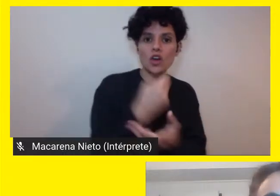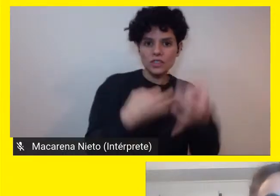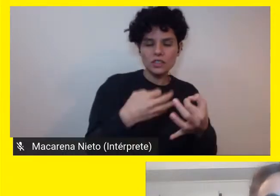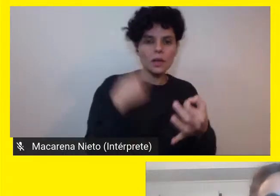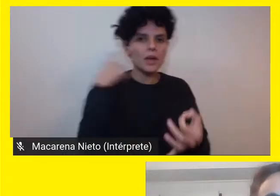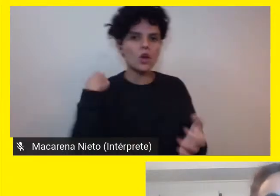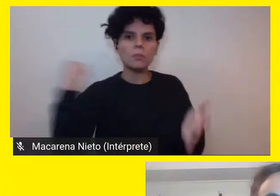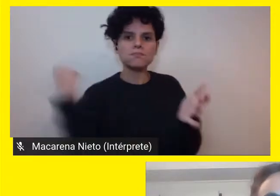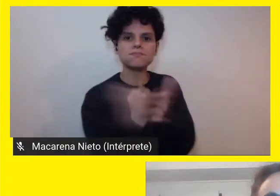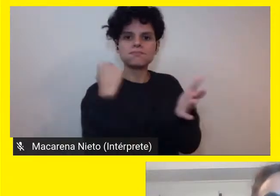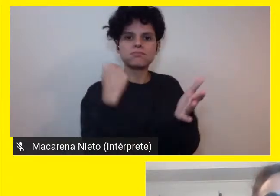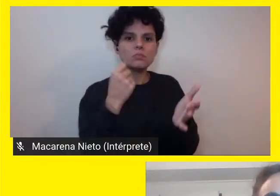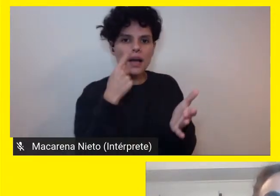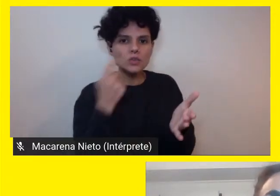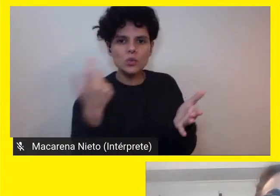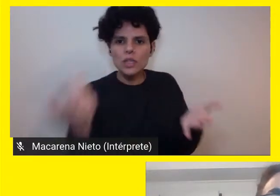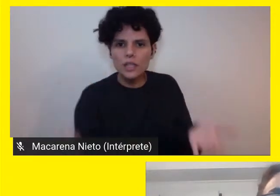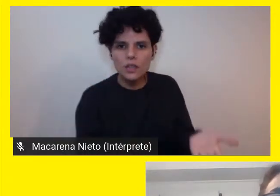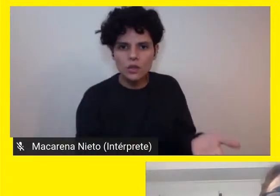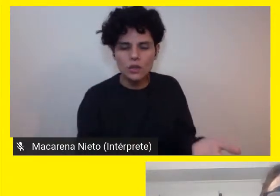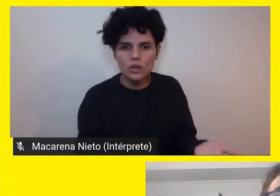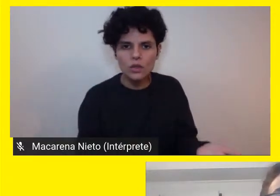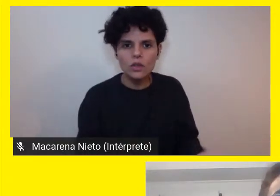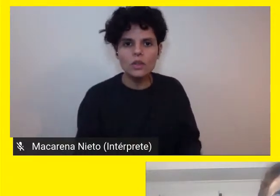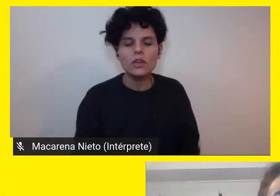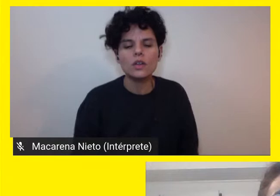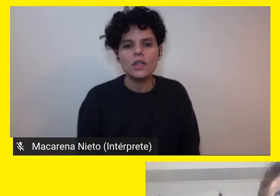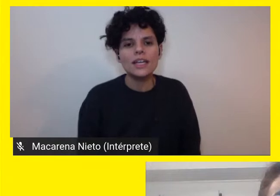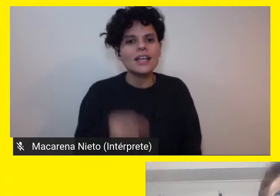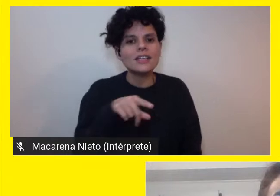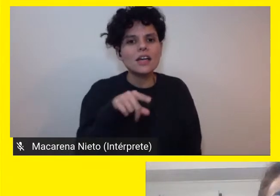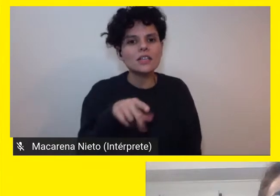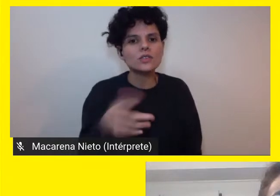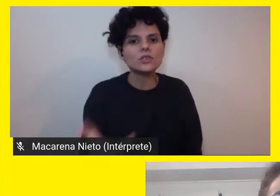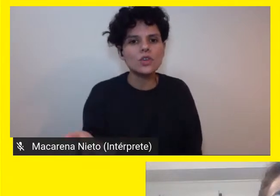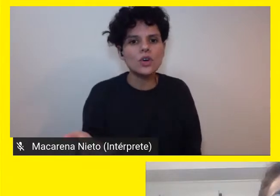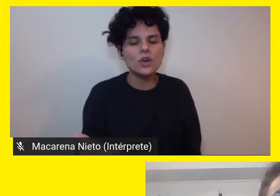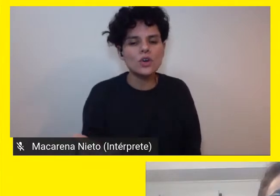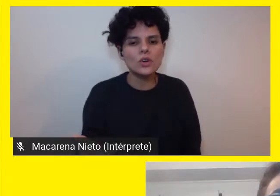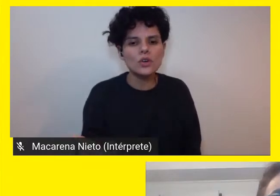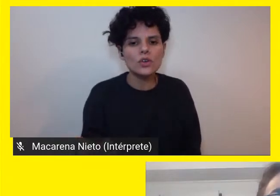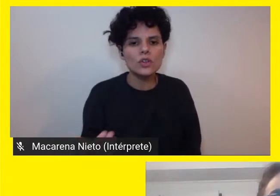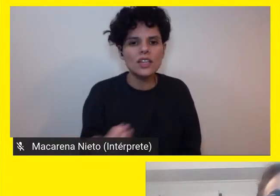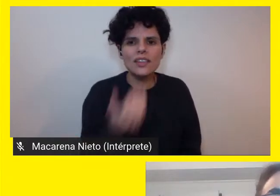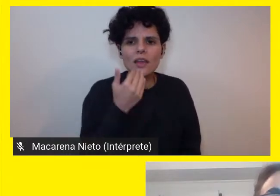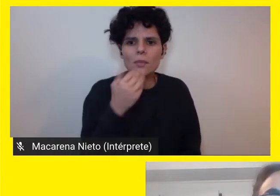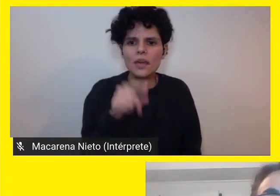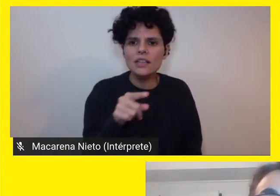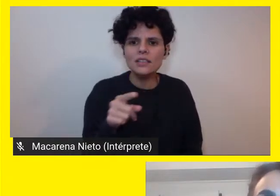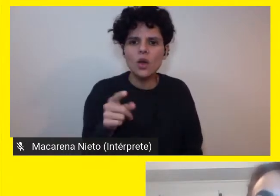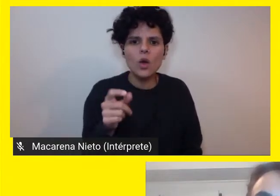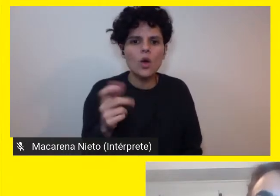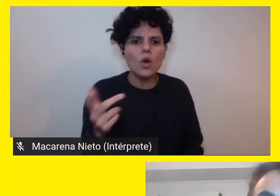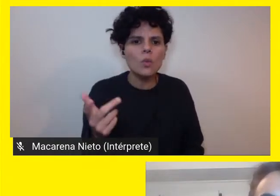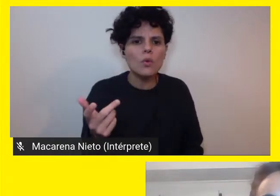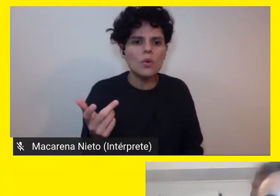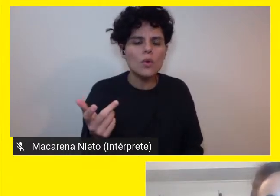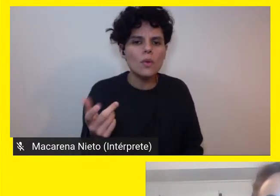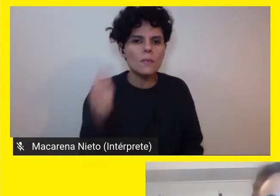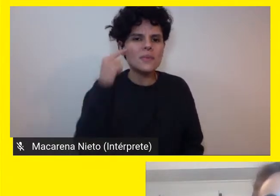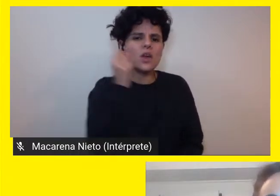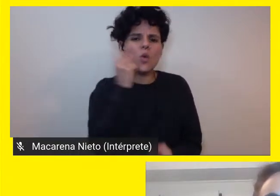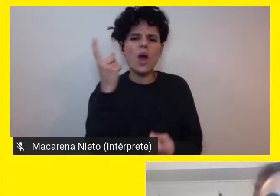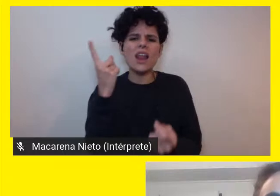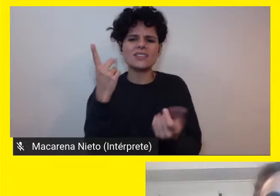masculino. Y esto tiene mucho que ver con la idea de la justicia sostenida en términos de igualdad ante la